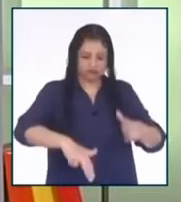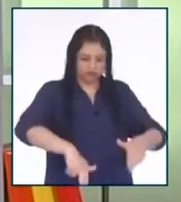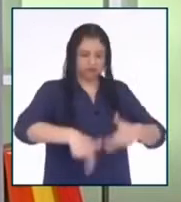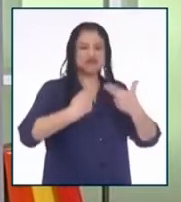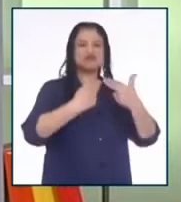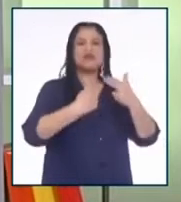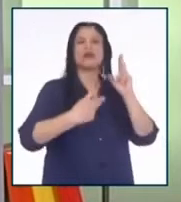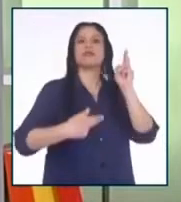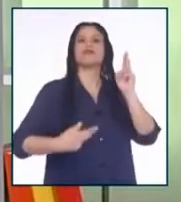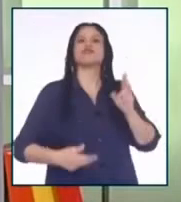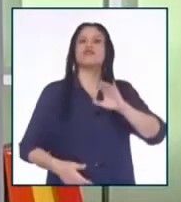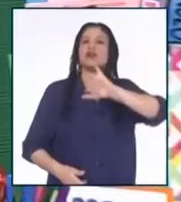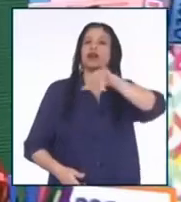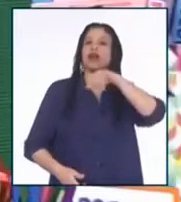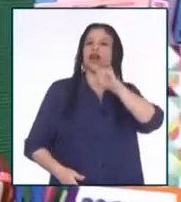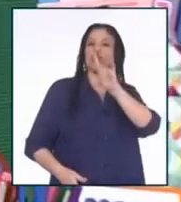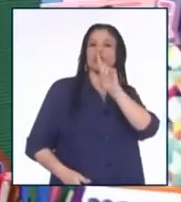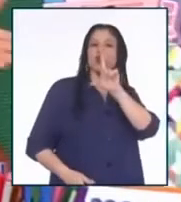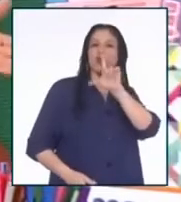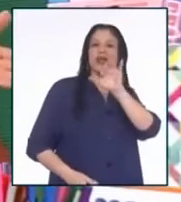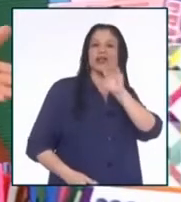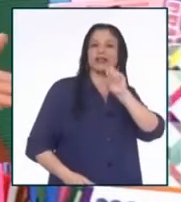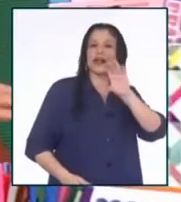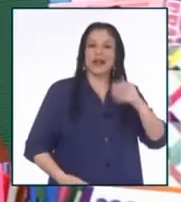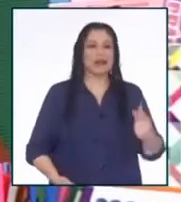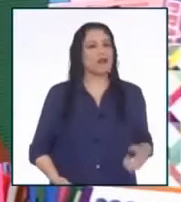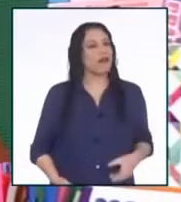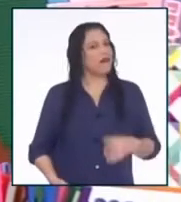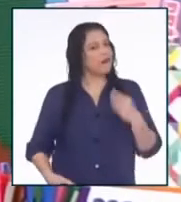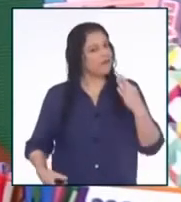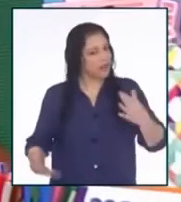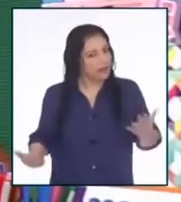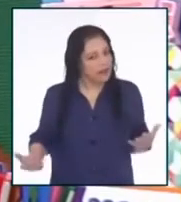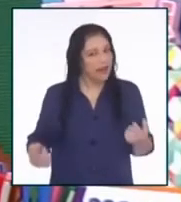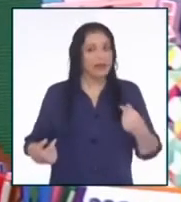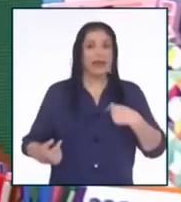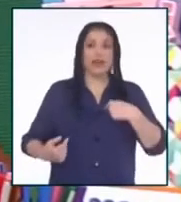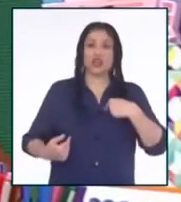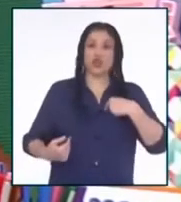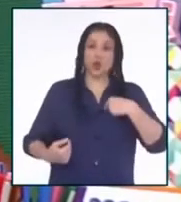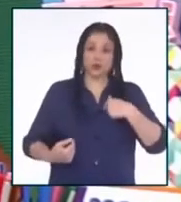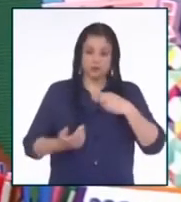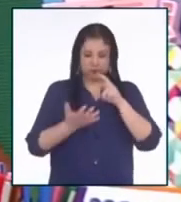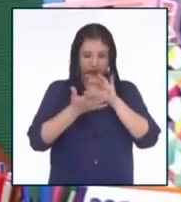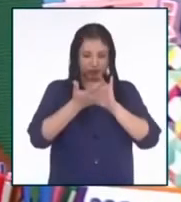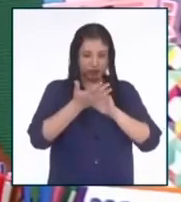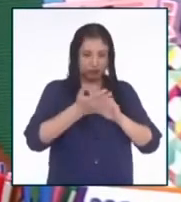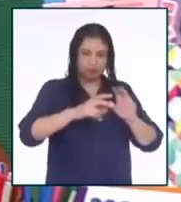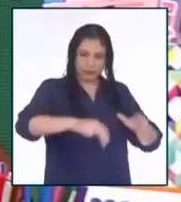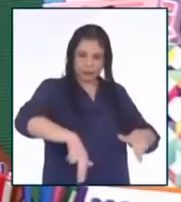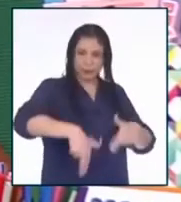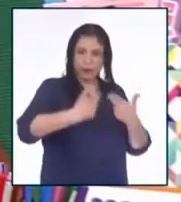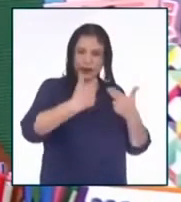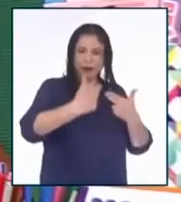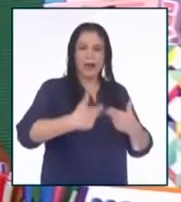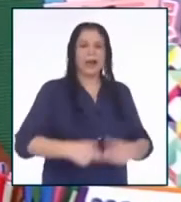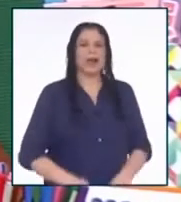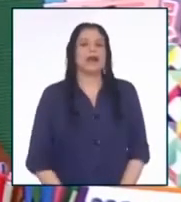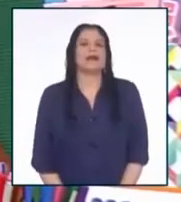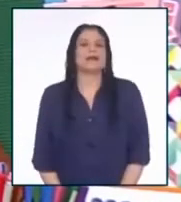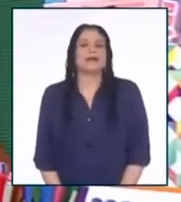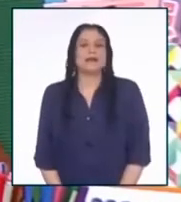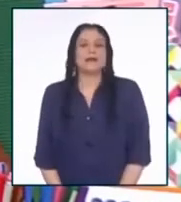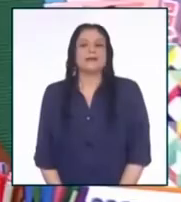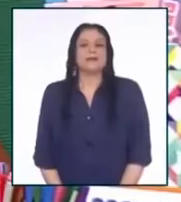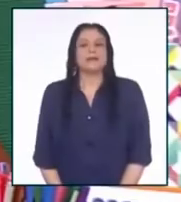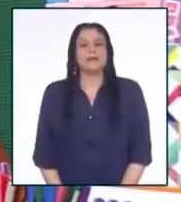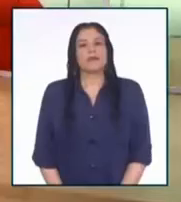profesora Yulisa Caicho. Claro que es verdad, esta vez me toca llamarla a mí.